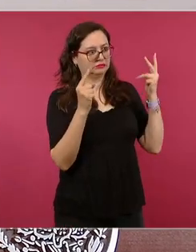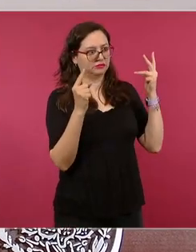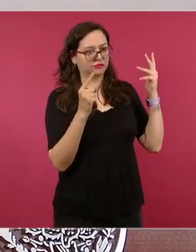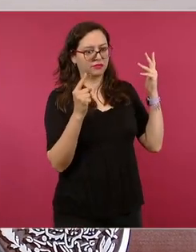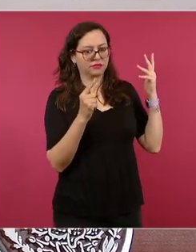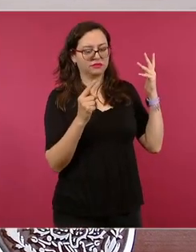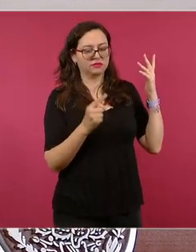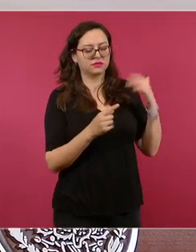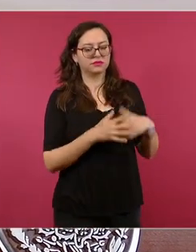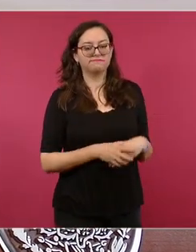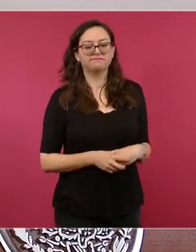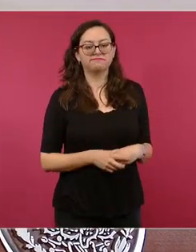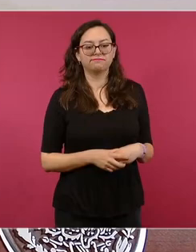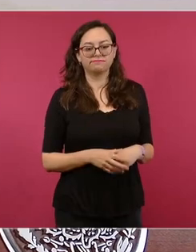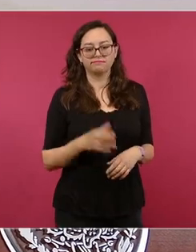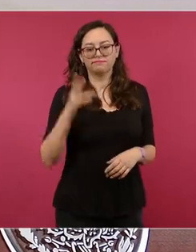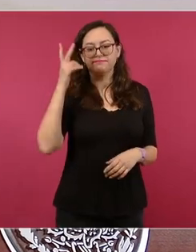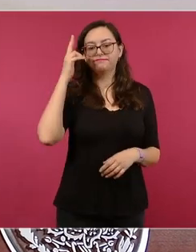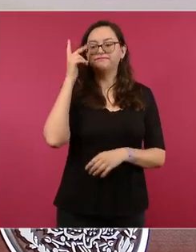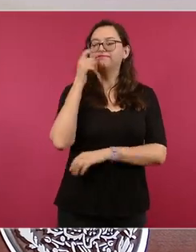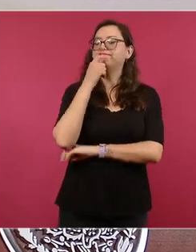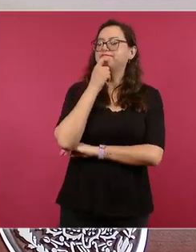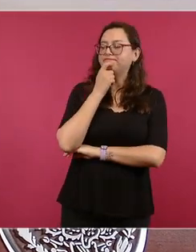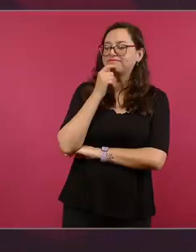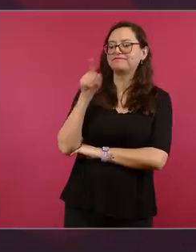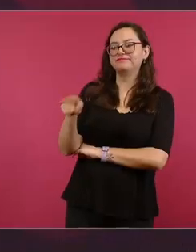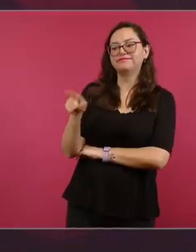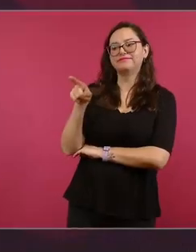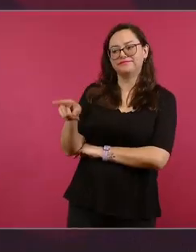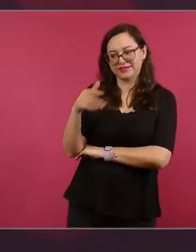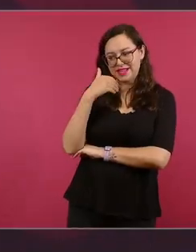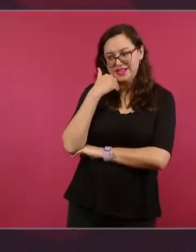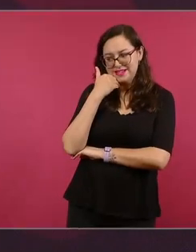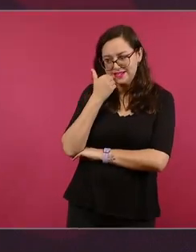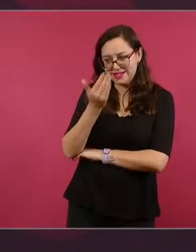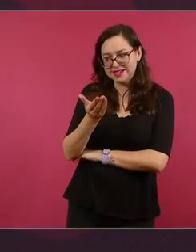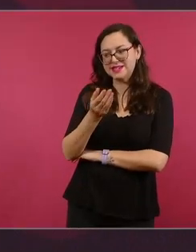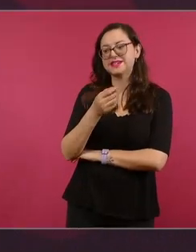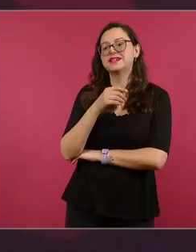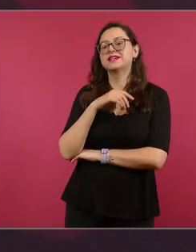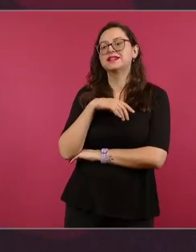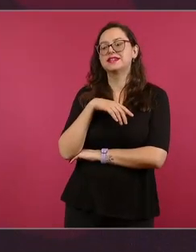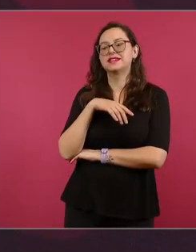porfirista, decía Porfirio, ese gallo quiere maíz.